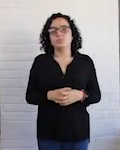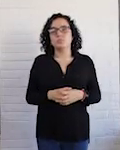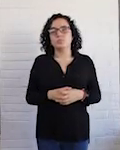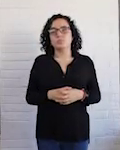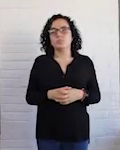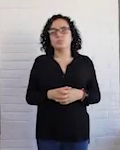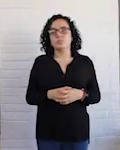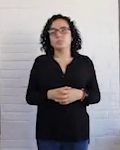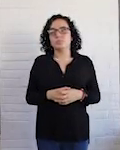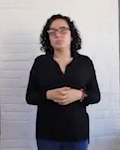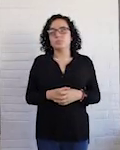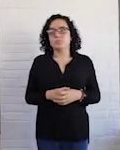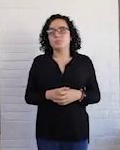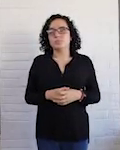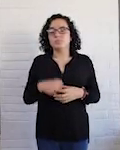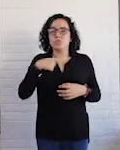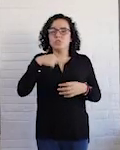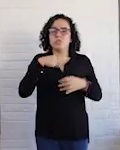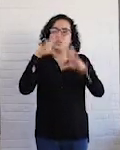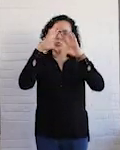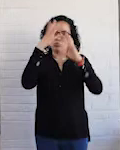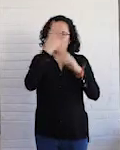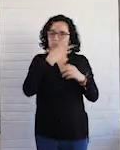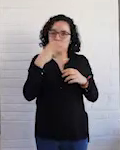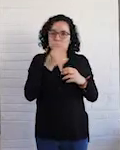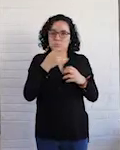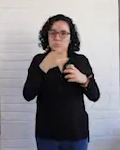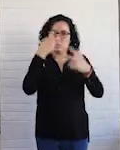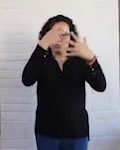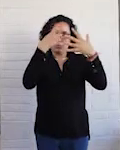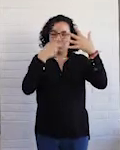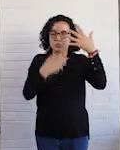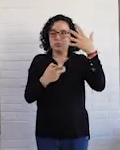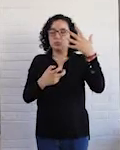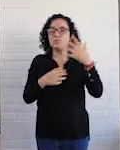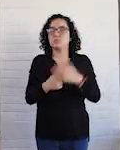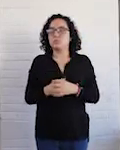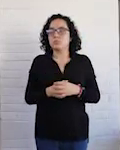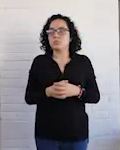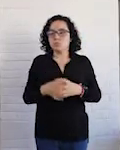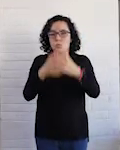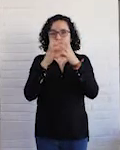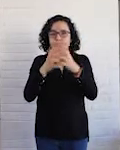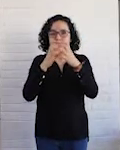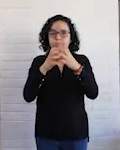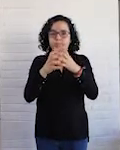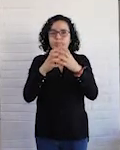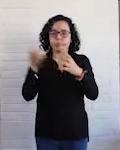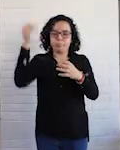Esto, les pido, yo lo hice muy lindo, métanlo todo, háganlo así, agítenlo en una